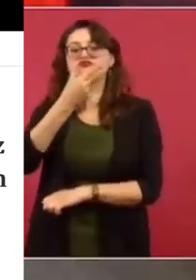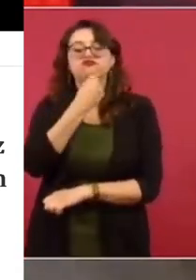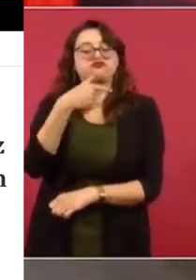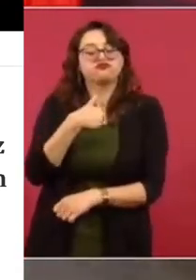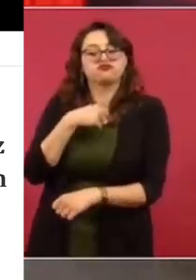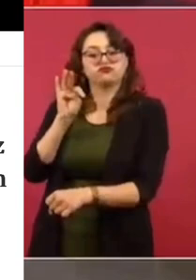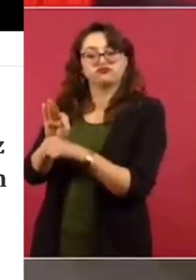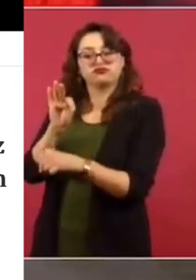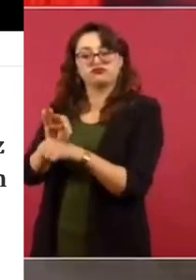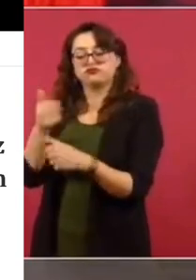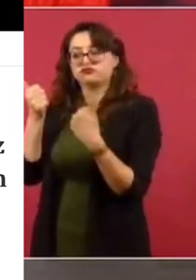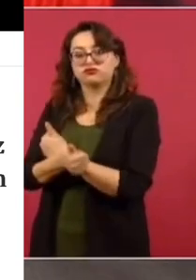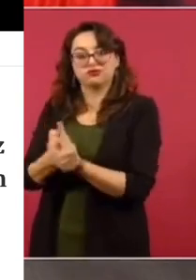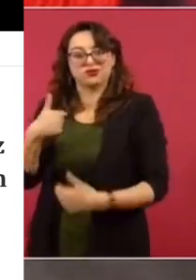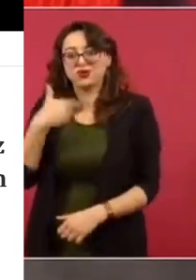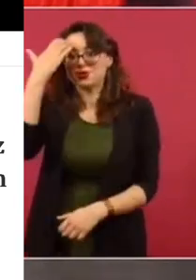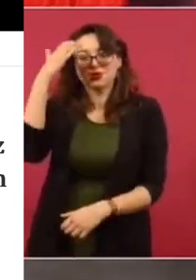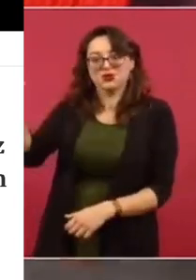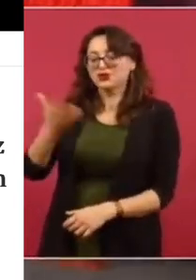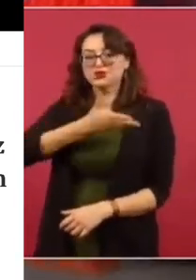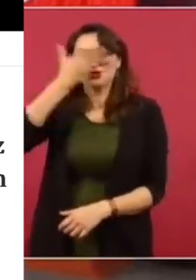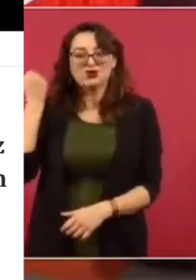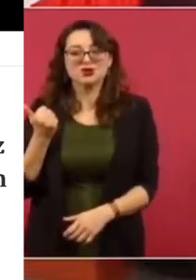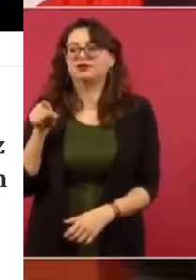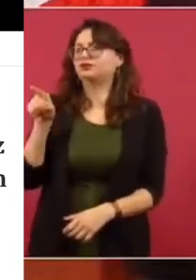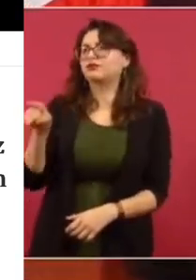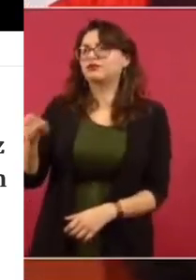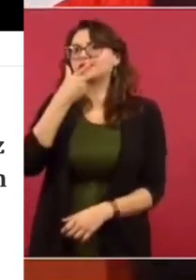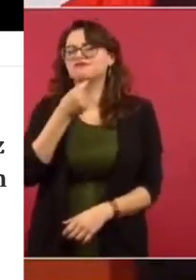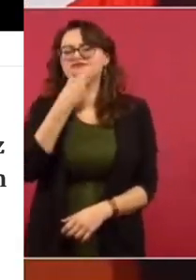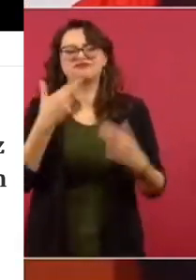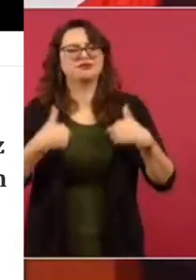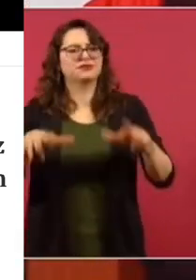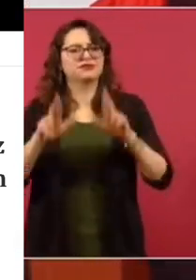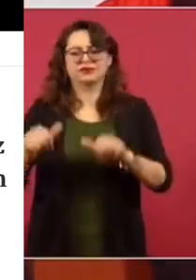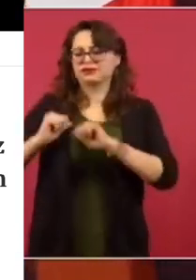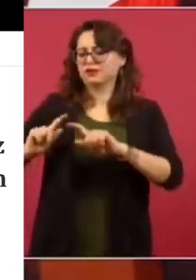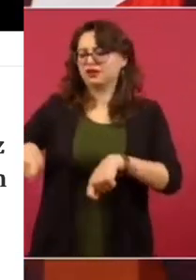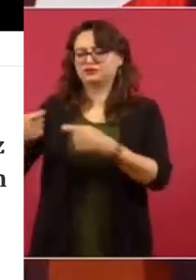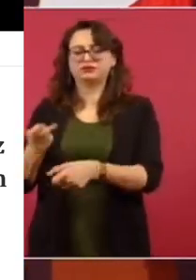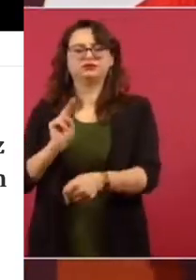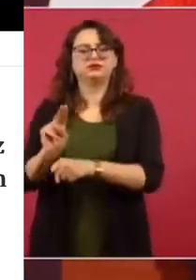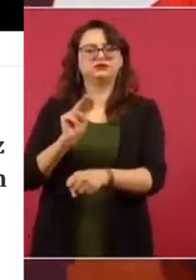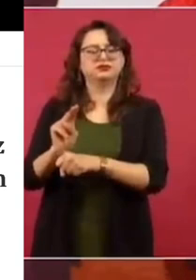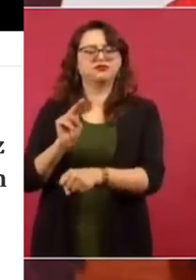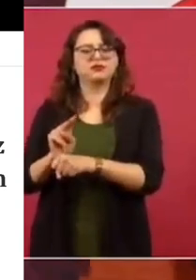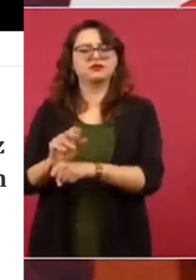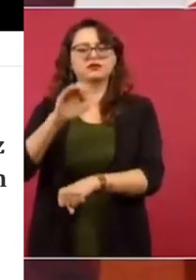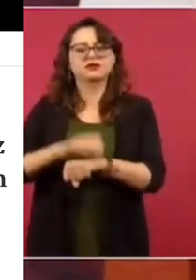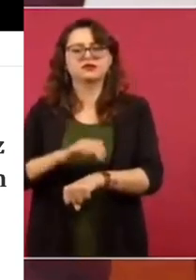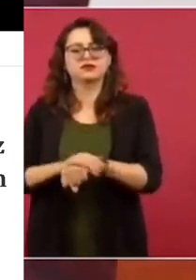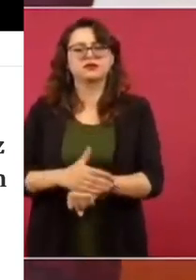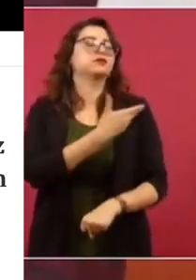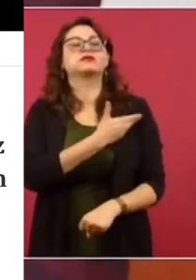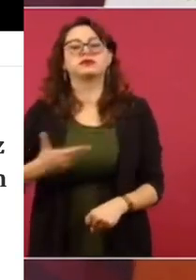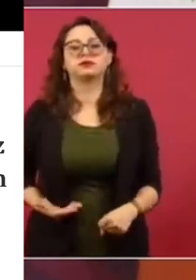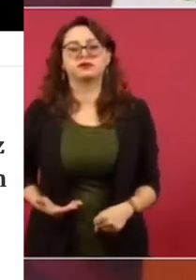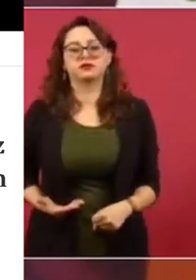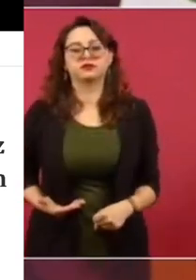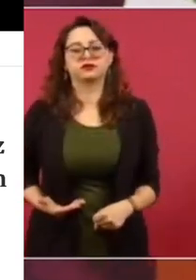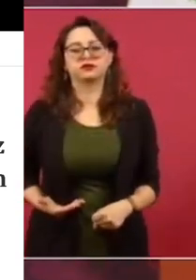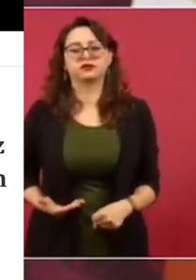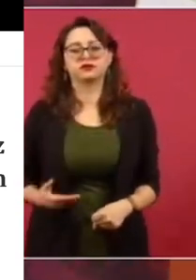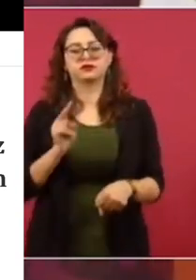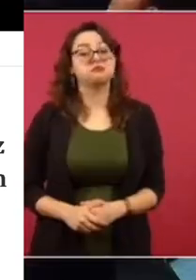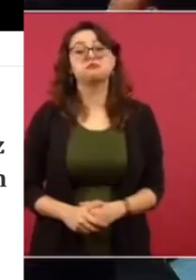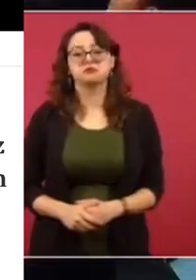empresa, que no sé si sea el dueño, lo que resulta que es un cónsul honorario nicaragüense, amigo del presidente